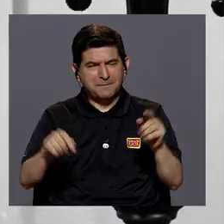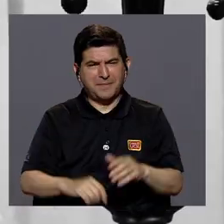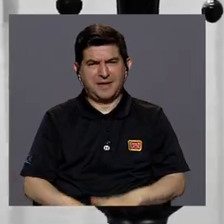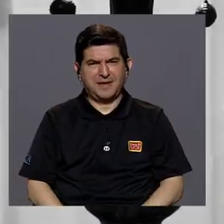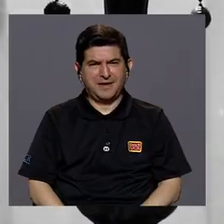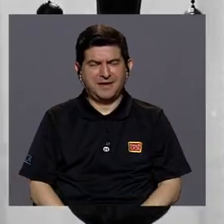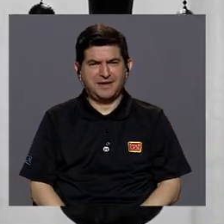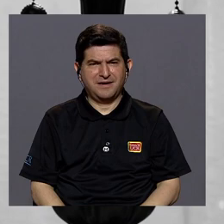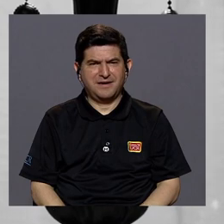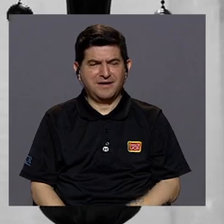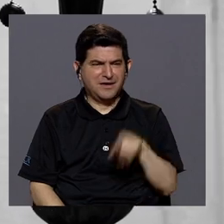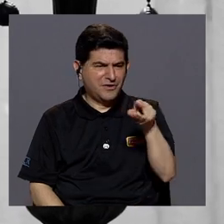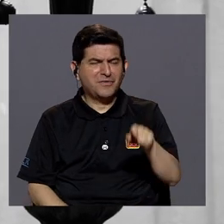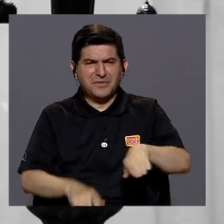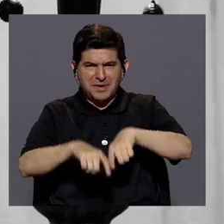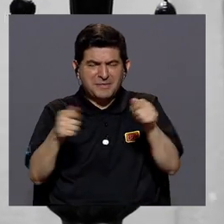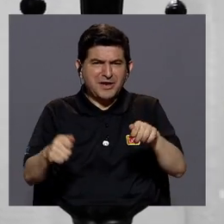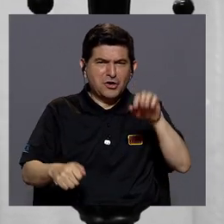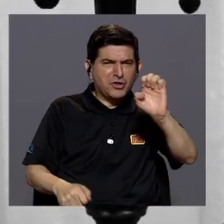Lo de Excelsior es muy curioso porque